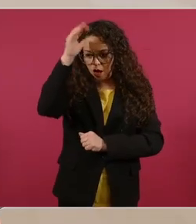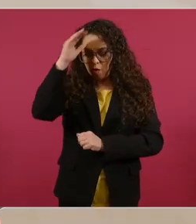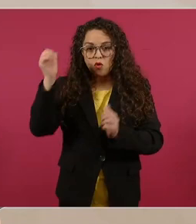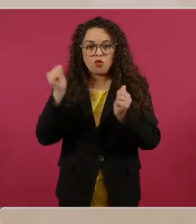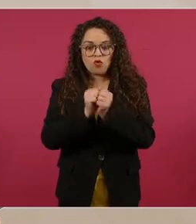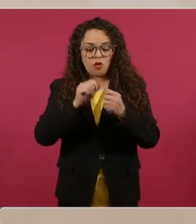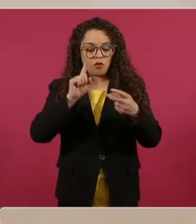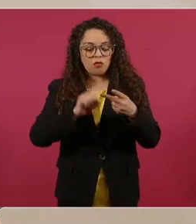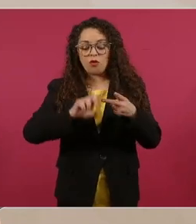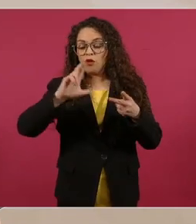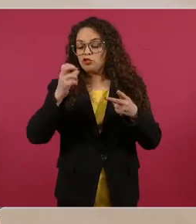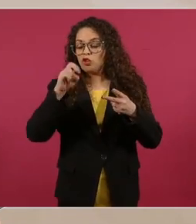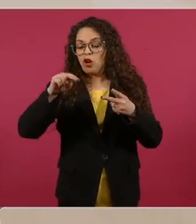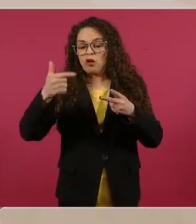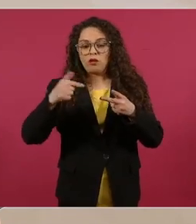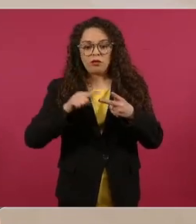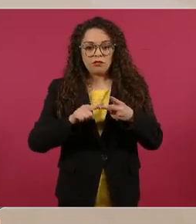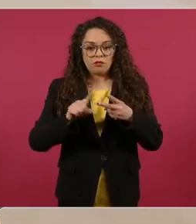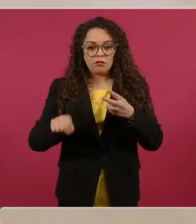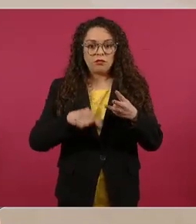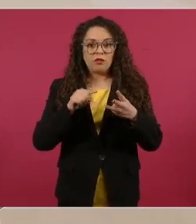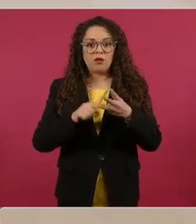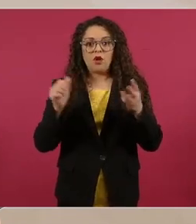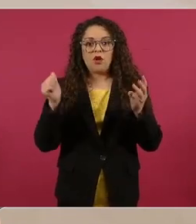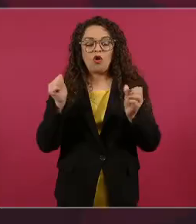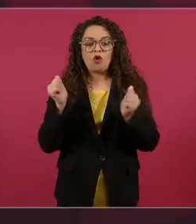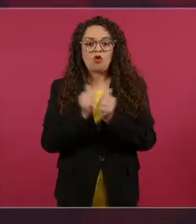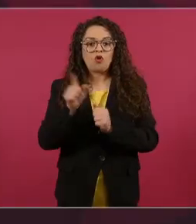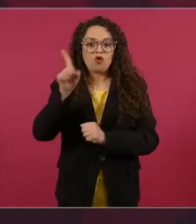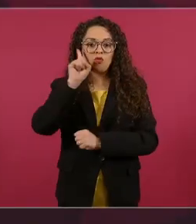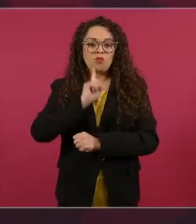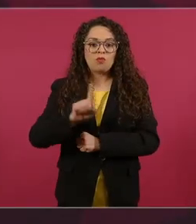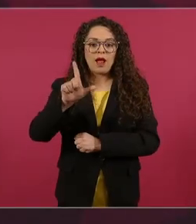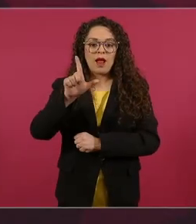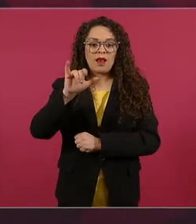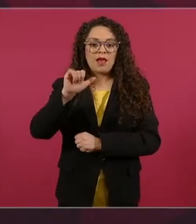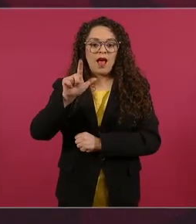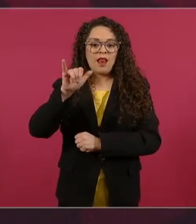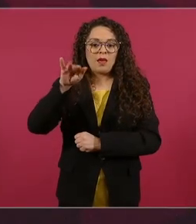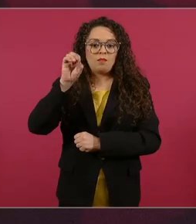la señora Limón del PAN.